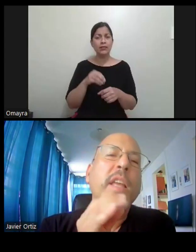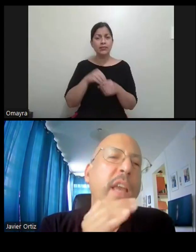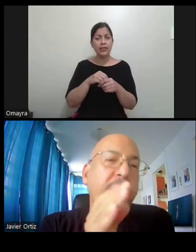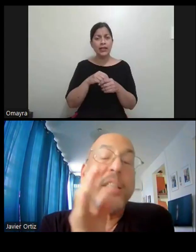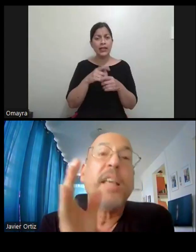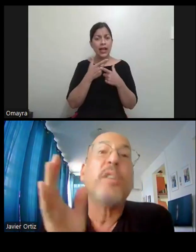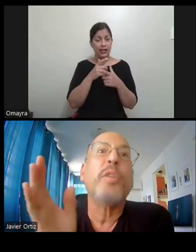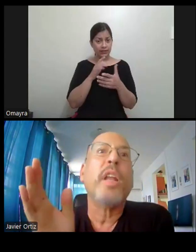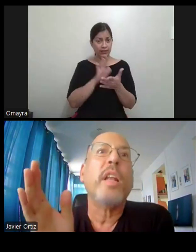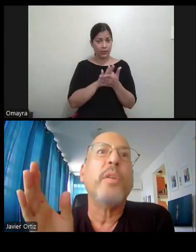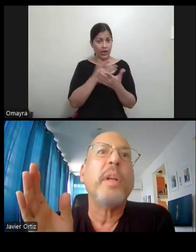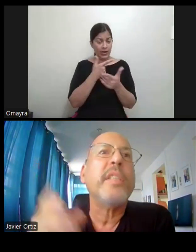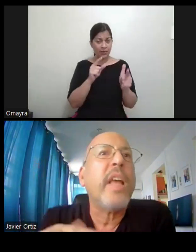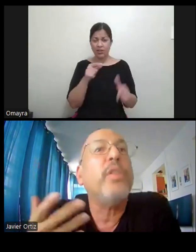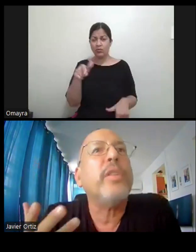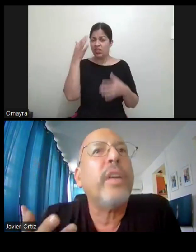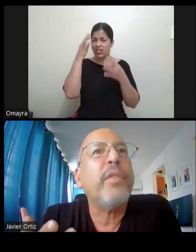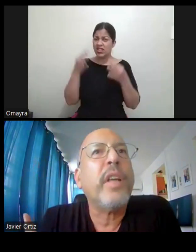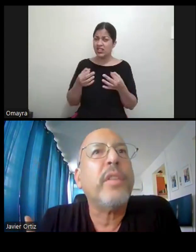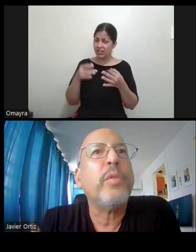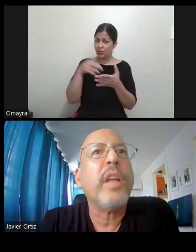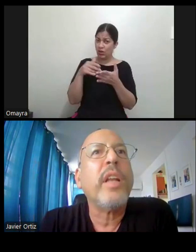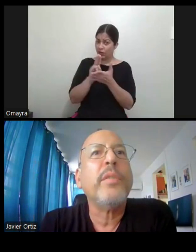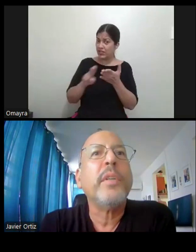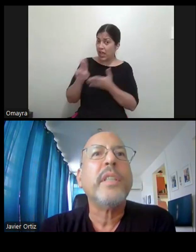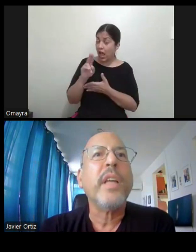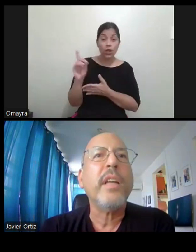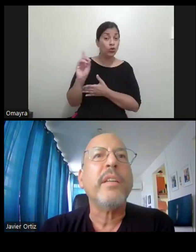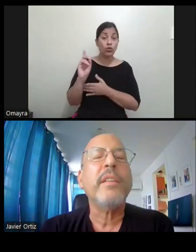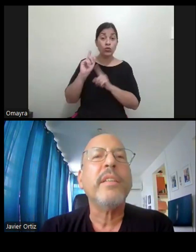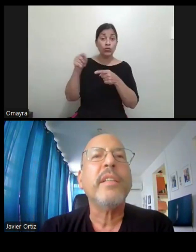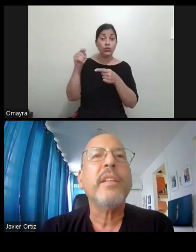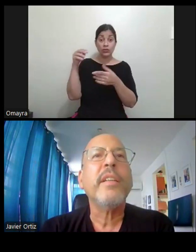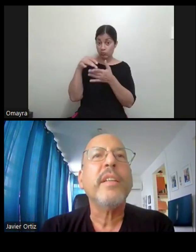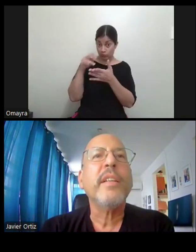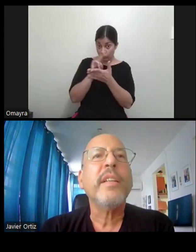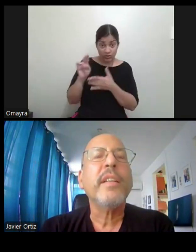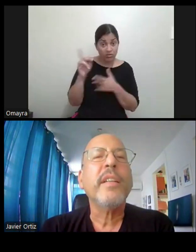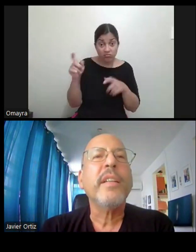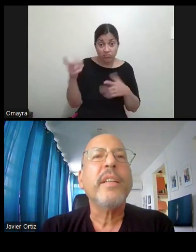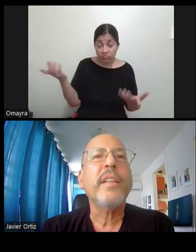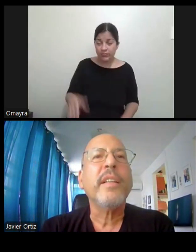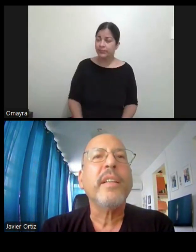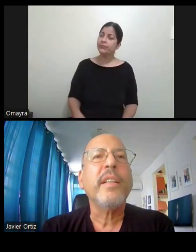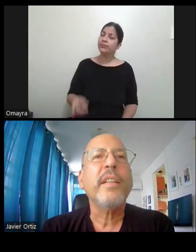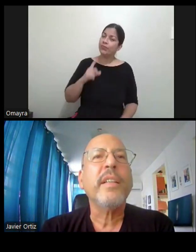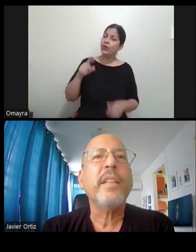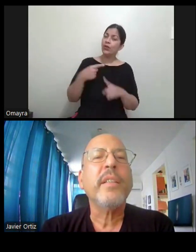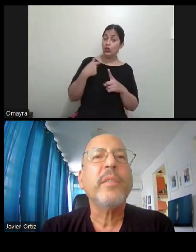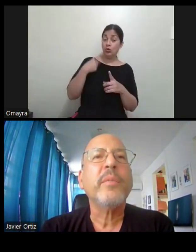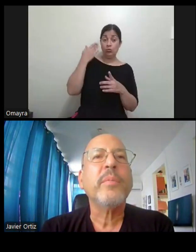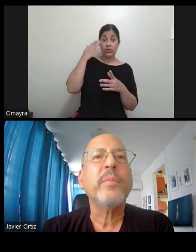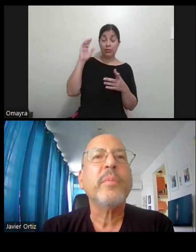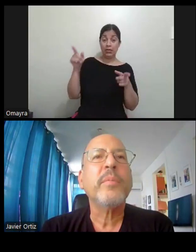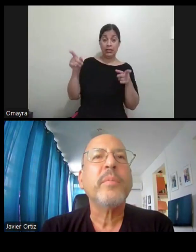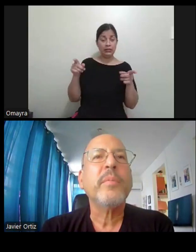qué decides estudiar en la universidad y dónde fuiste a estudiar en la universidad. Pues ya cuando yo estaba indecisa entre irme a